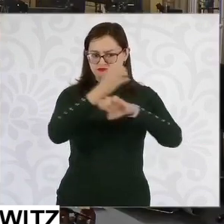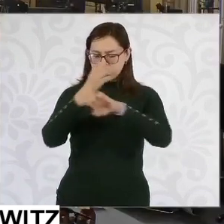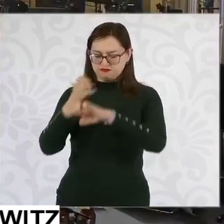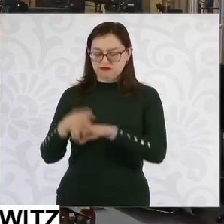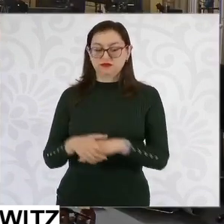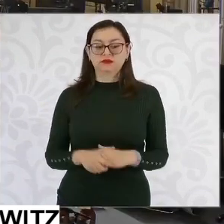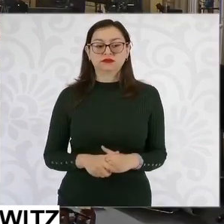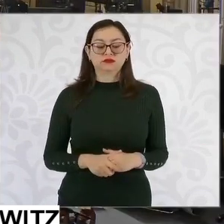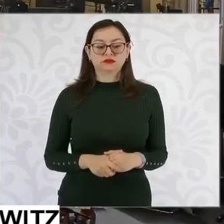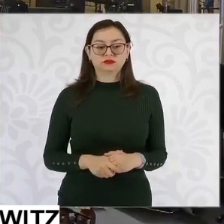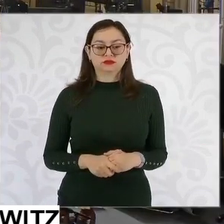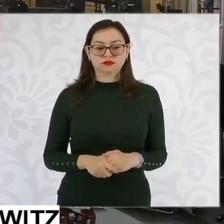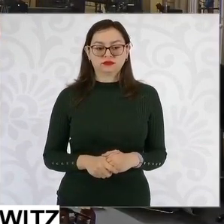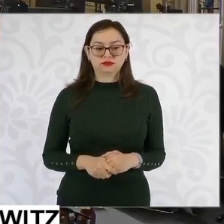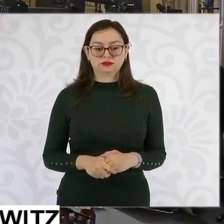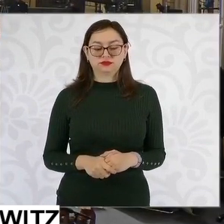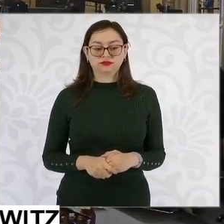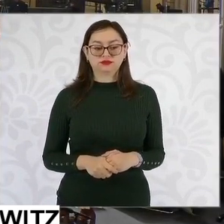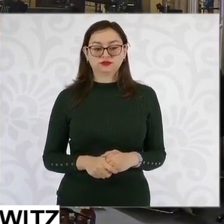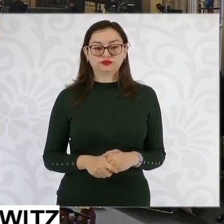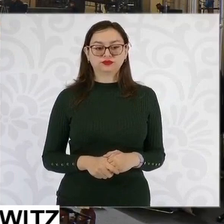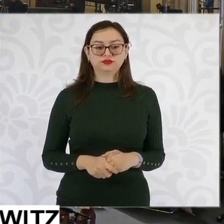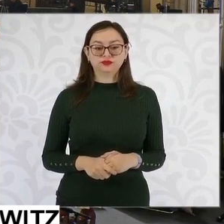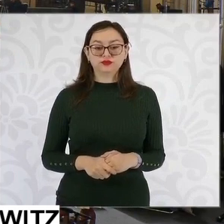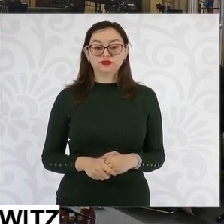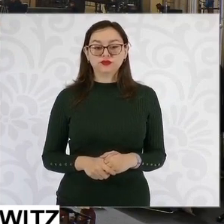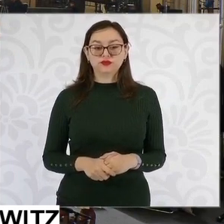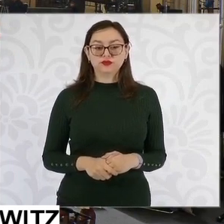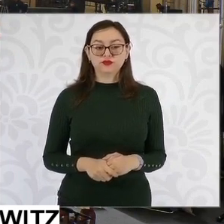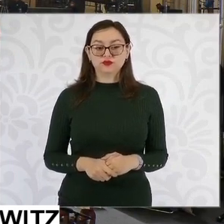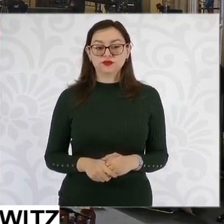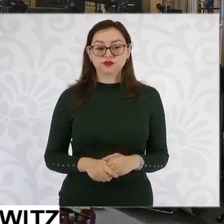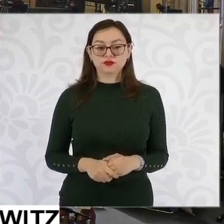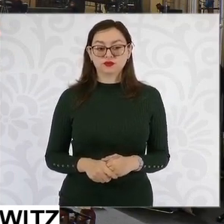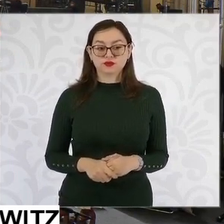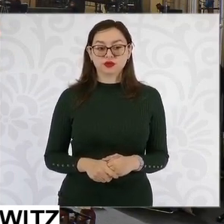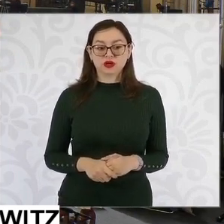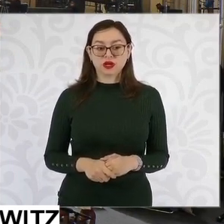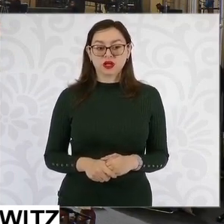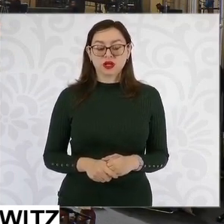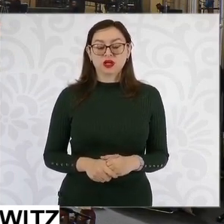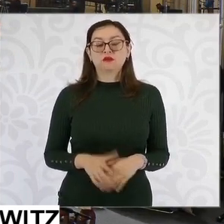Lo importante también para tranquilidad, digamos, para certeza,